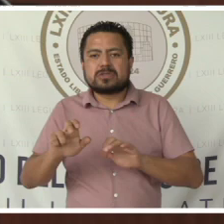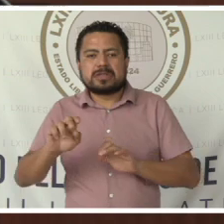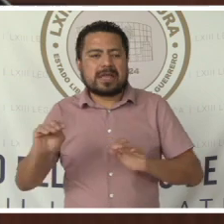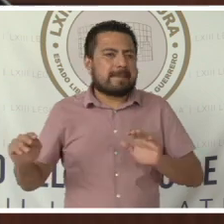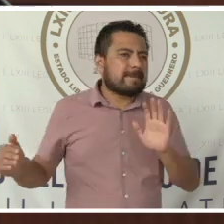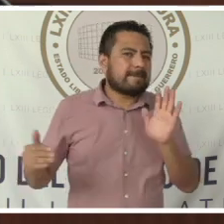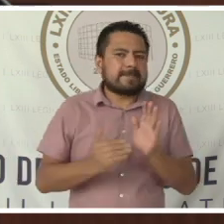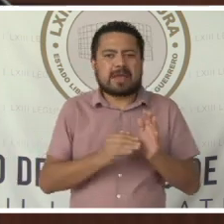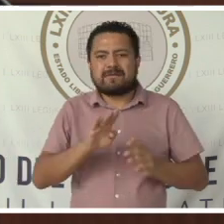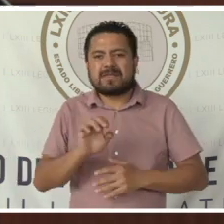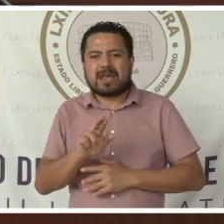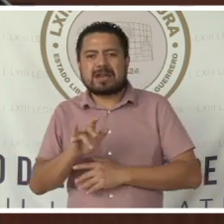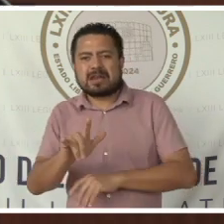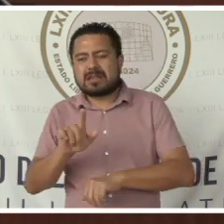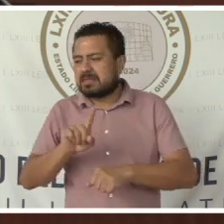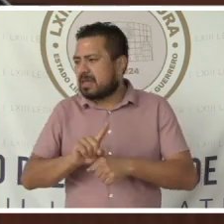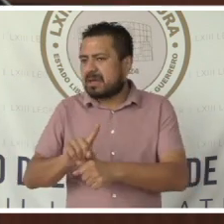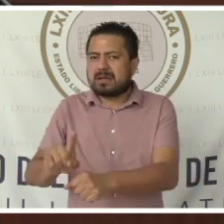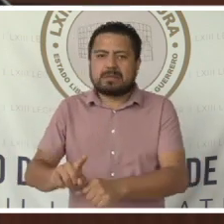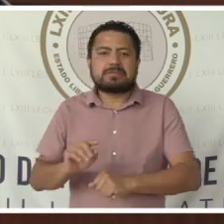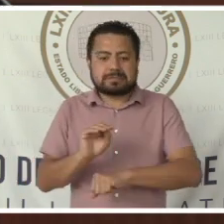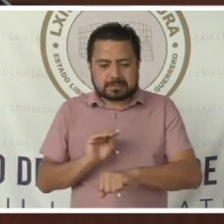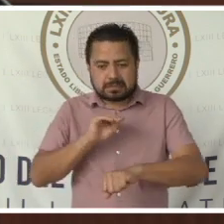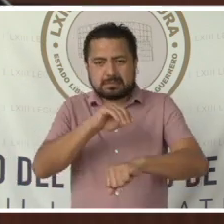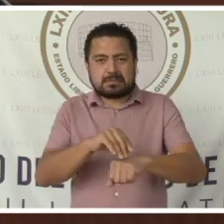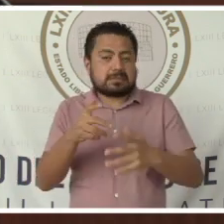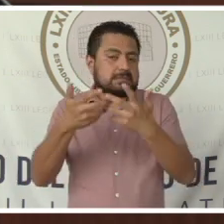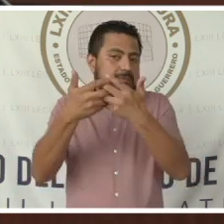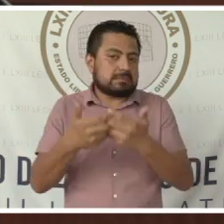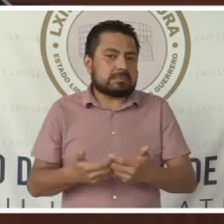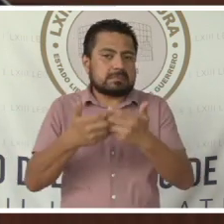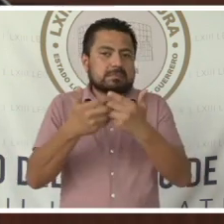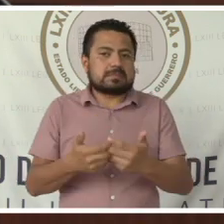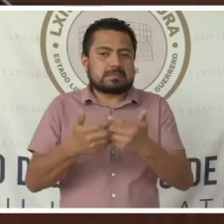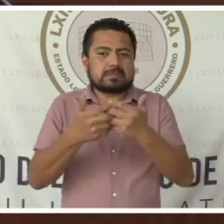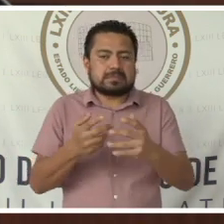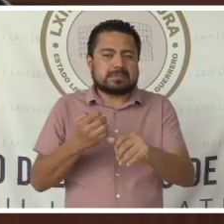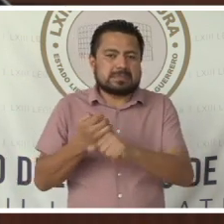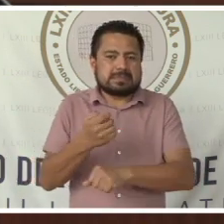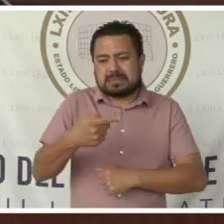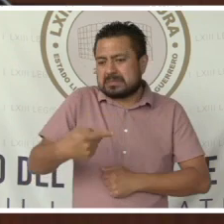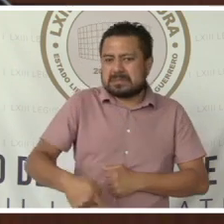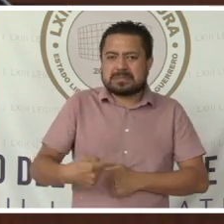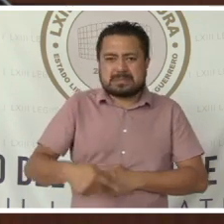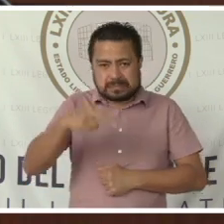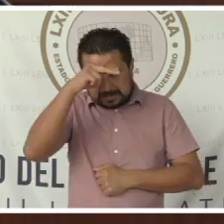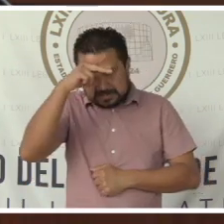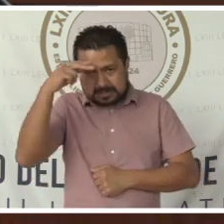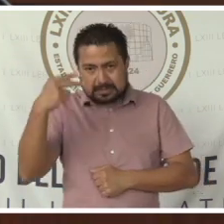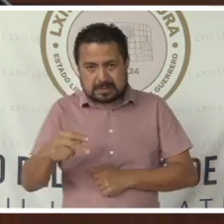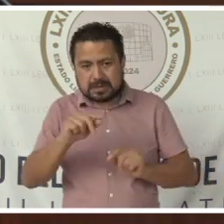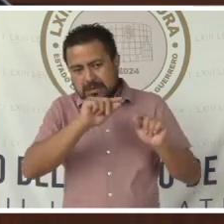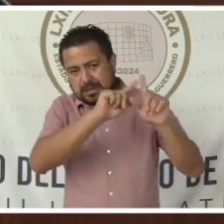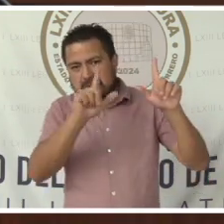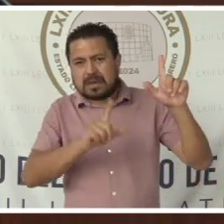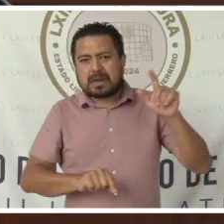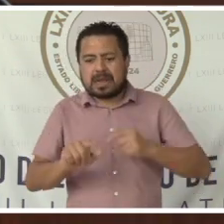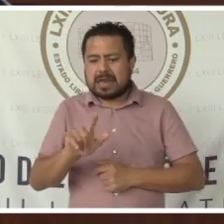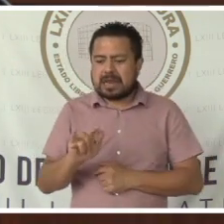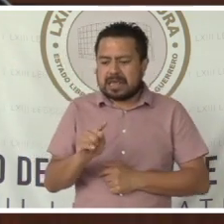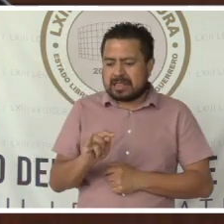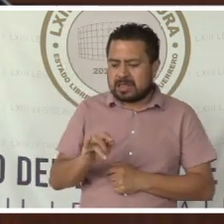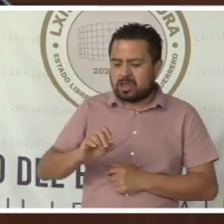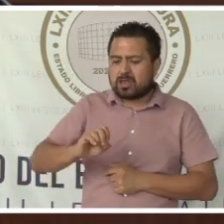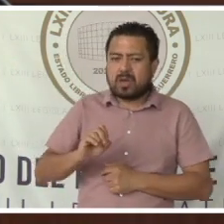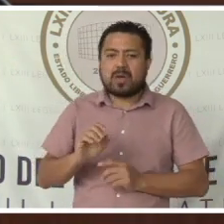barriles diarios hemos creado la empresa de estado para la nacionalización de litio